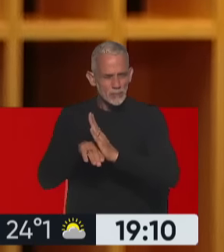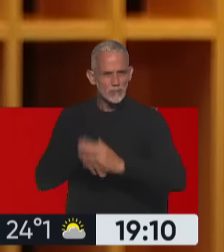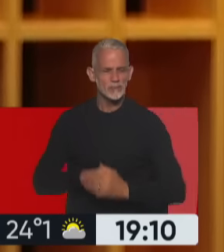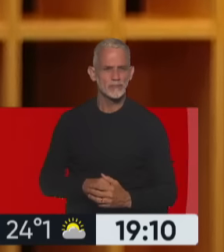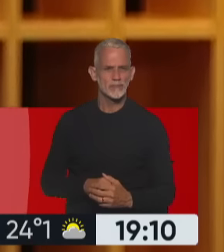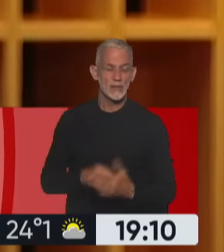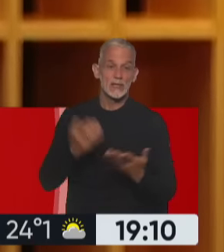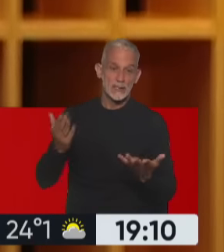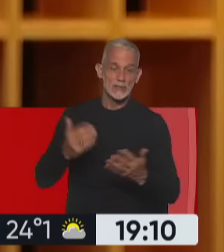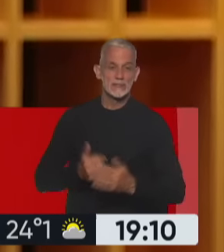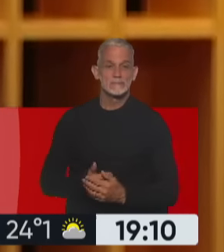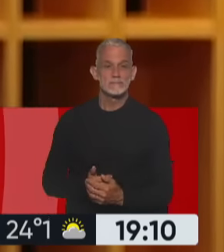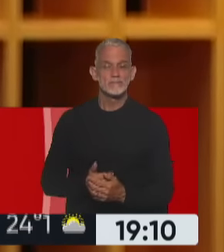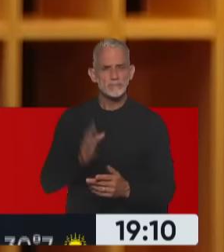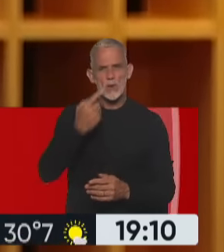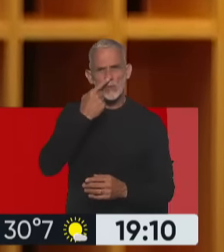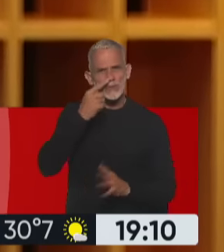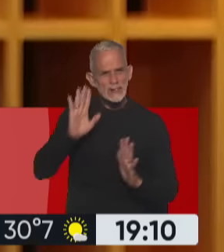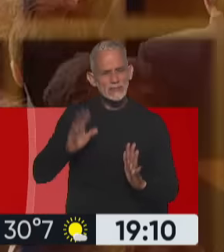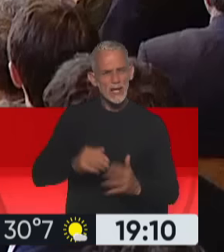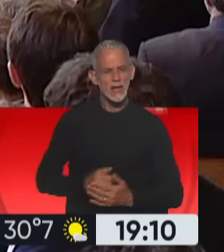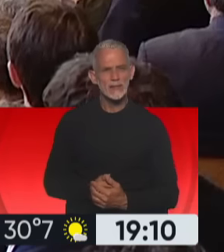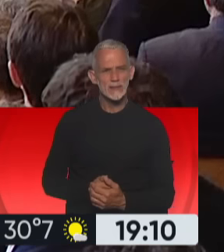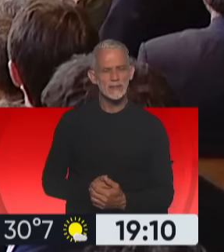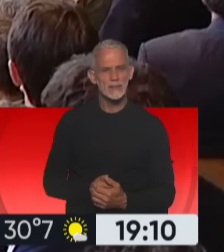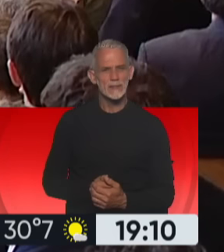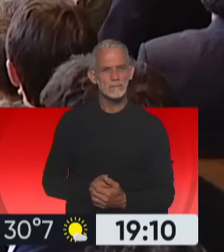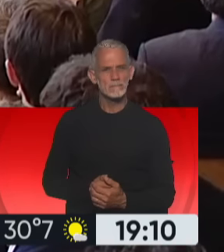Esto, digamos, es muy interesante